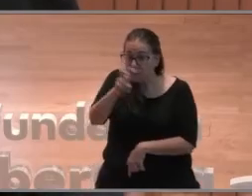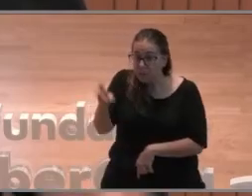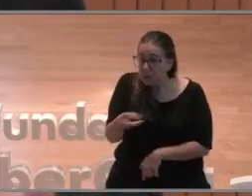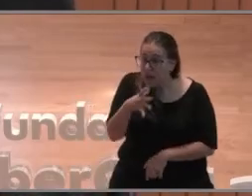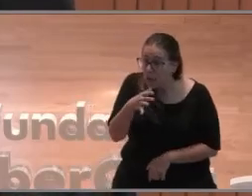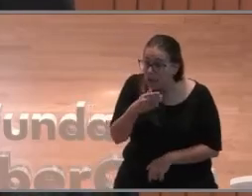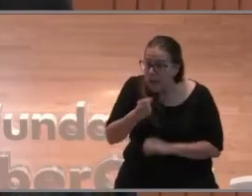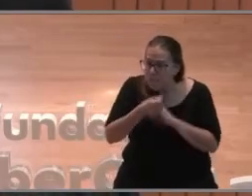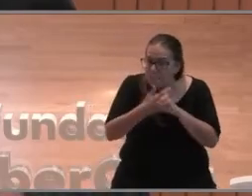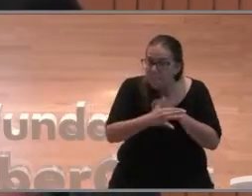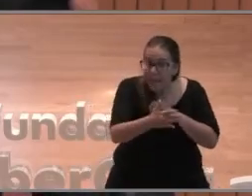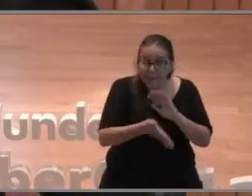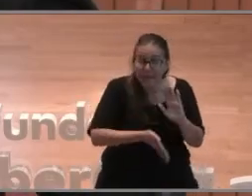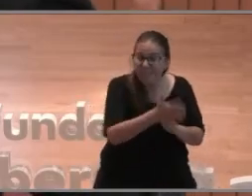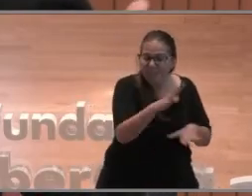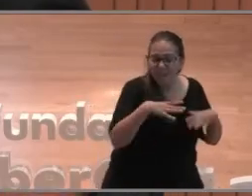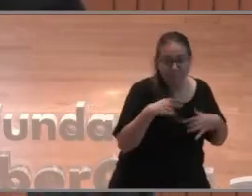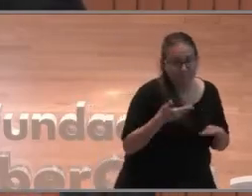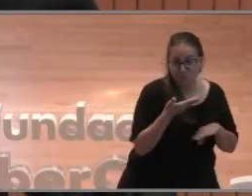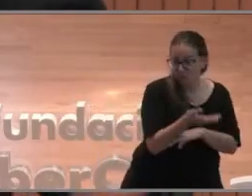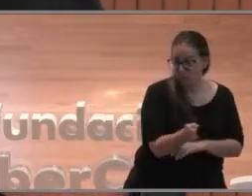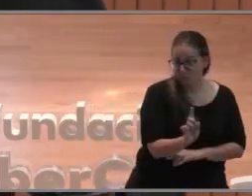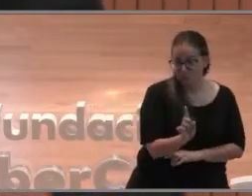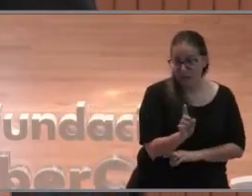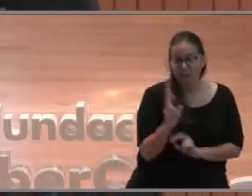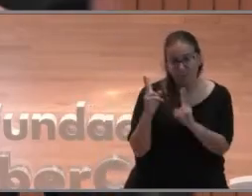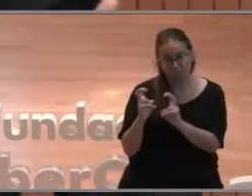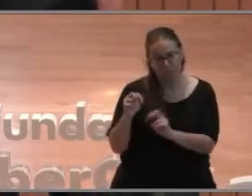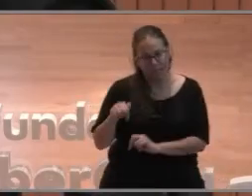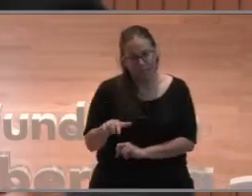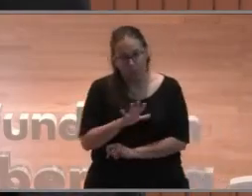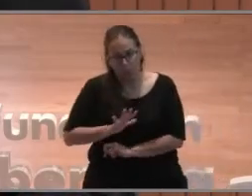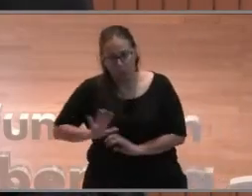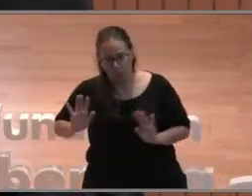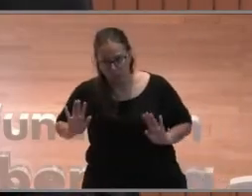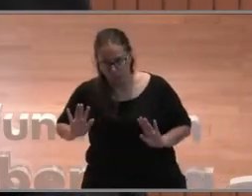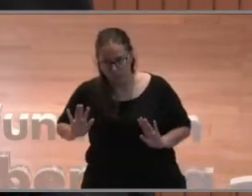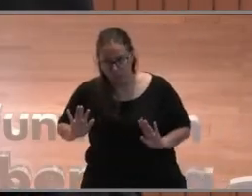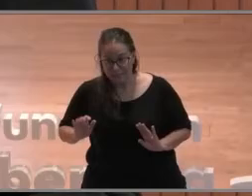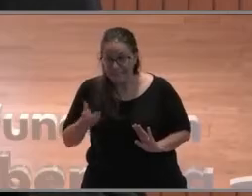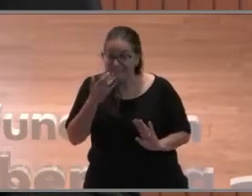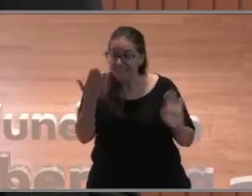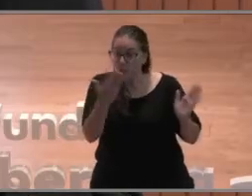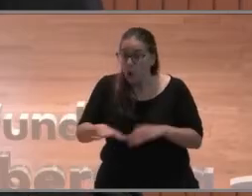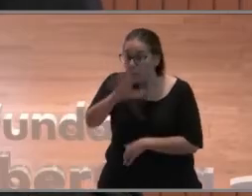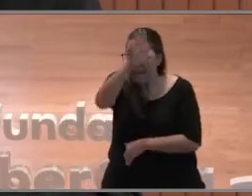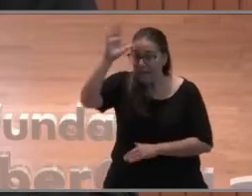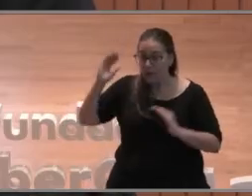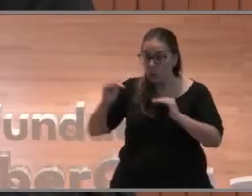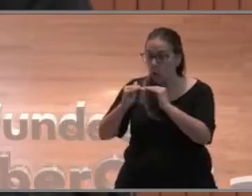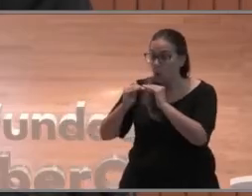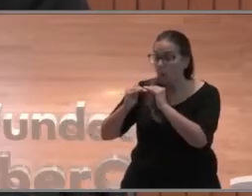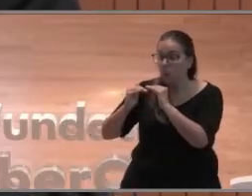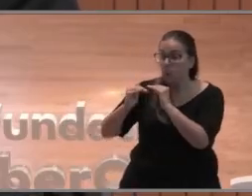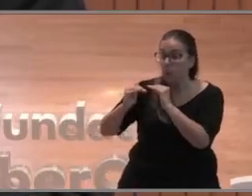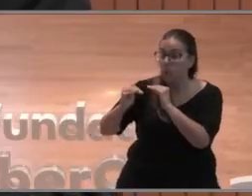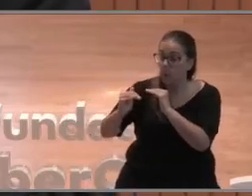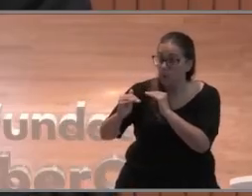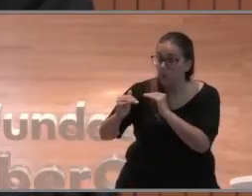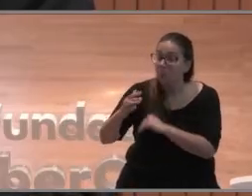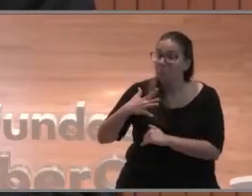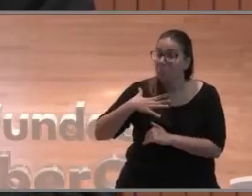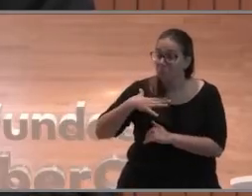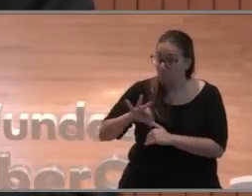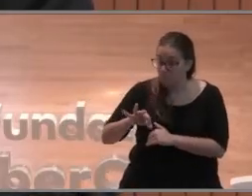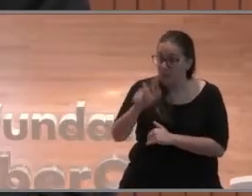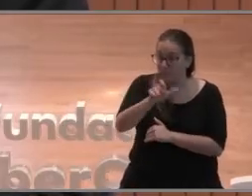se quedan aquí y además la posibilidad de que ingresen, si hay una ola de calor mantenida, es muy alta, con lo cual también la